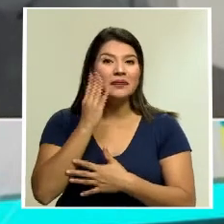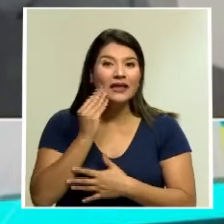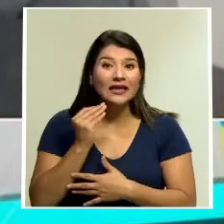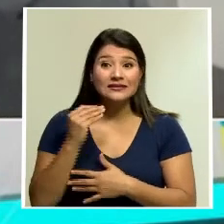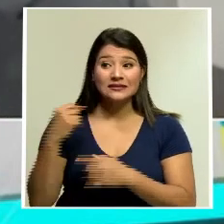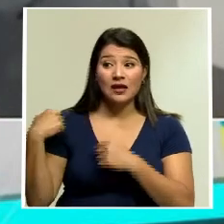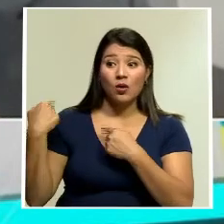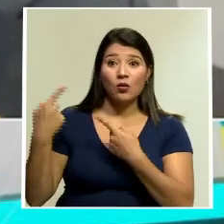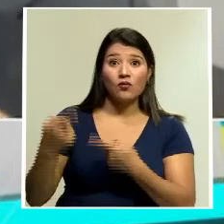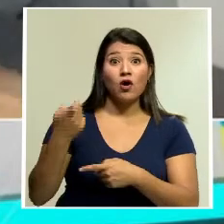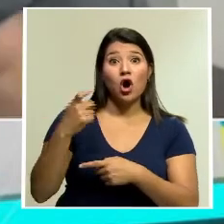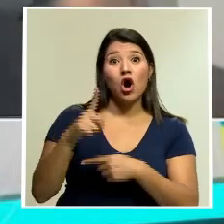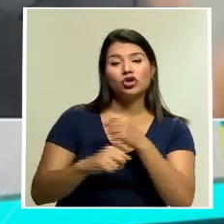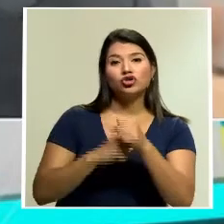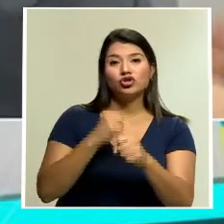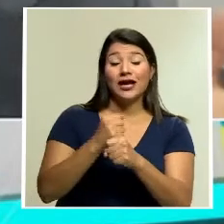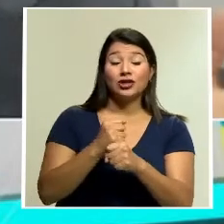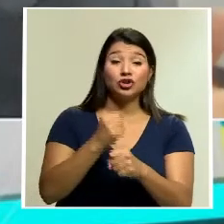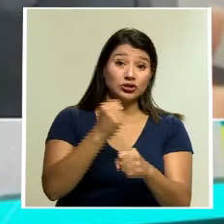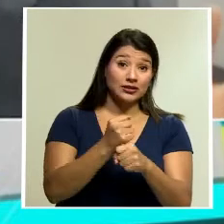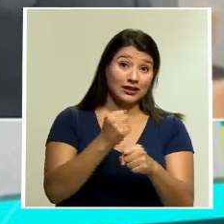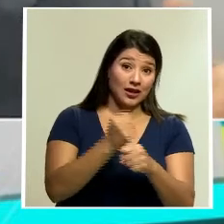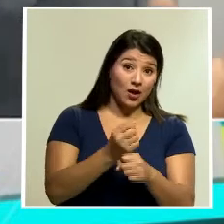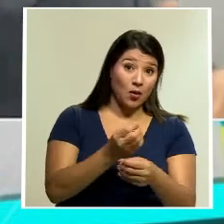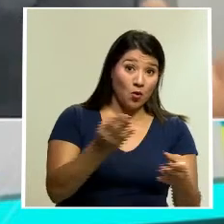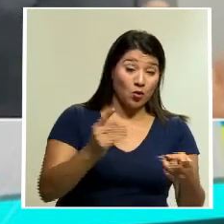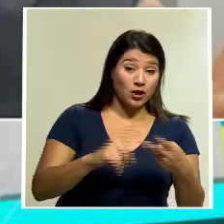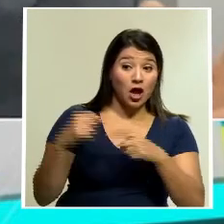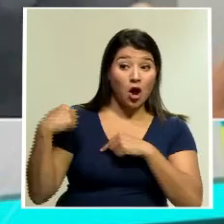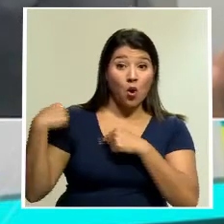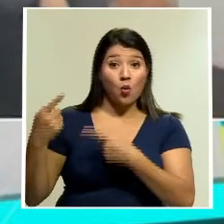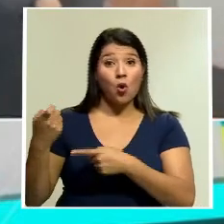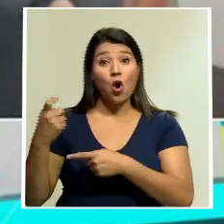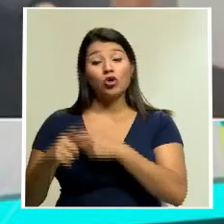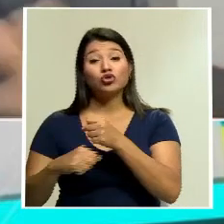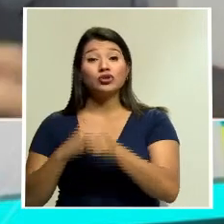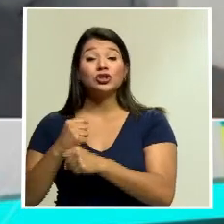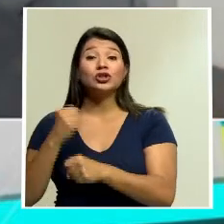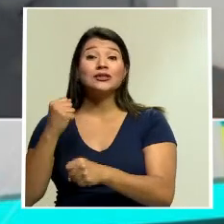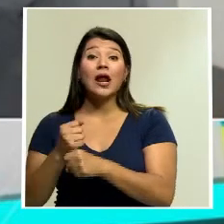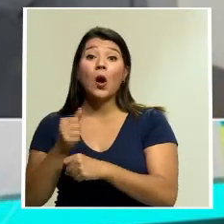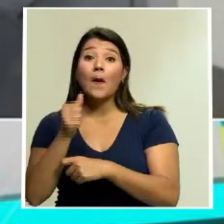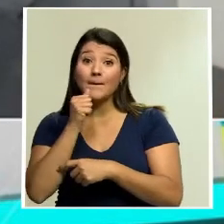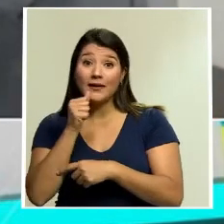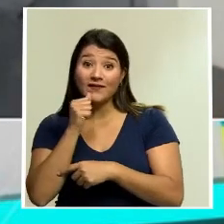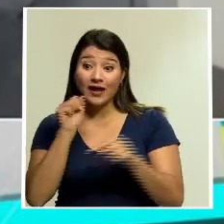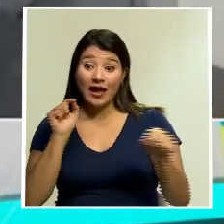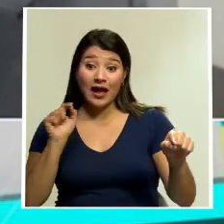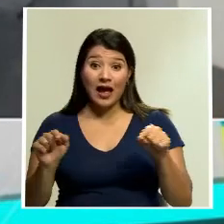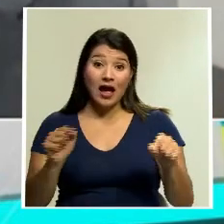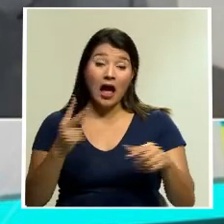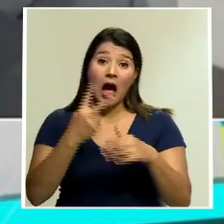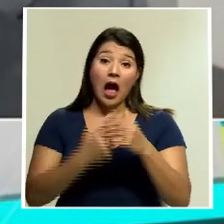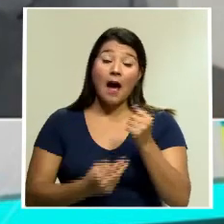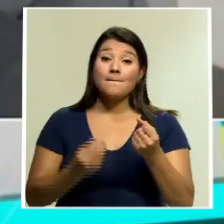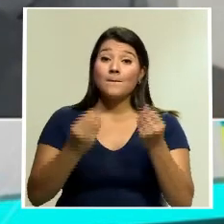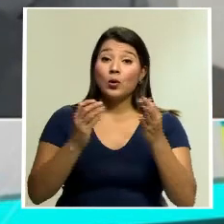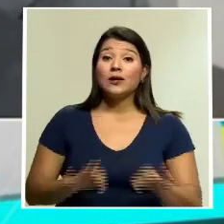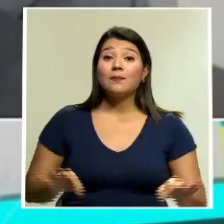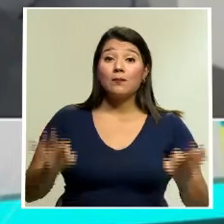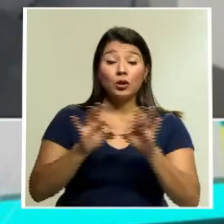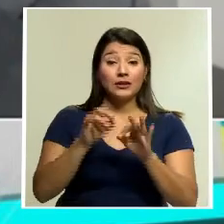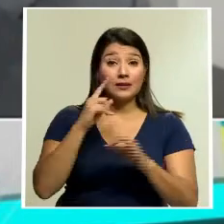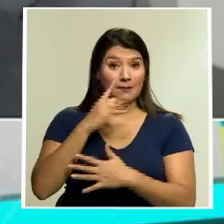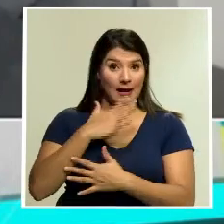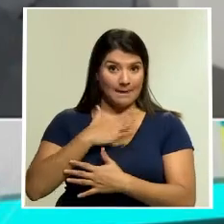11 años en la función pública, 11 años en la función privada, ambas muy importantes para